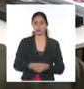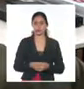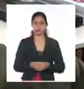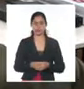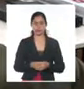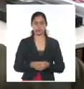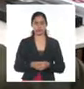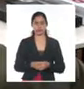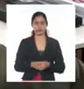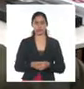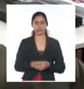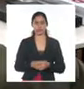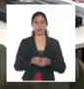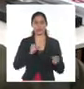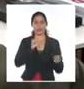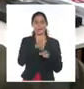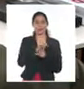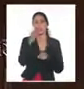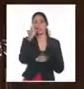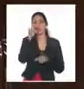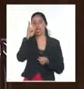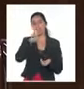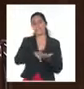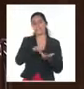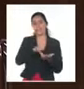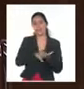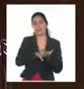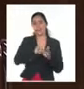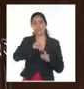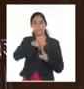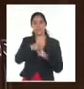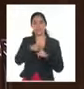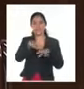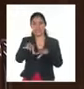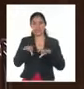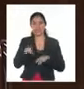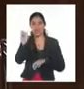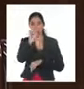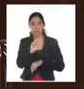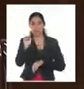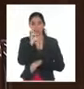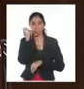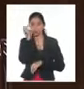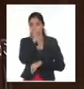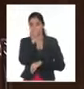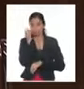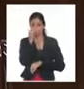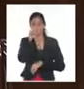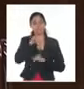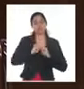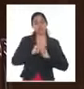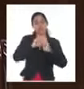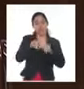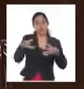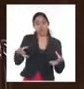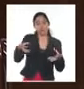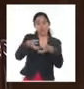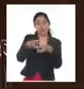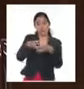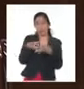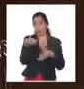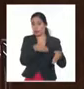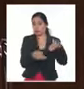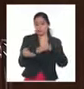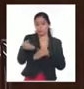En las palabras iniciales, el miembro del Buró Político y secretario de Organización, Roberto Morales Ojeda, informó sobre un grupo de compañeros que dejó